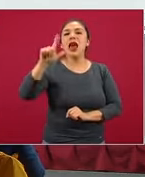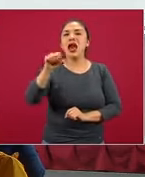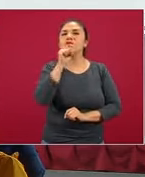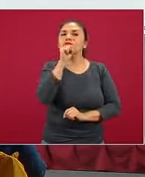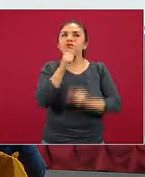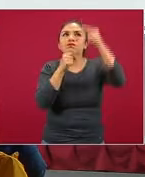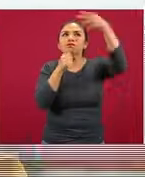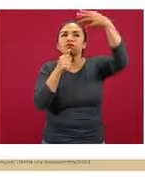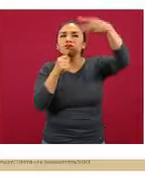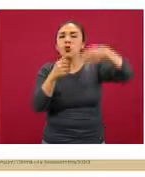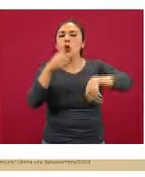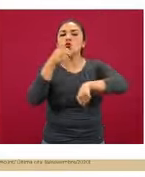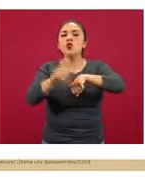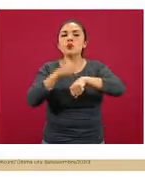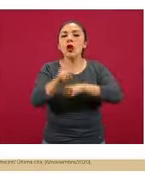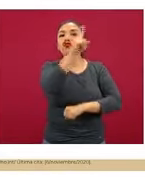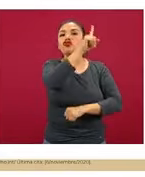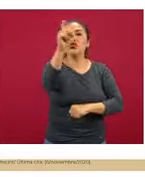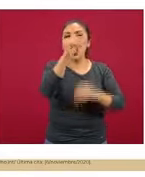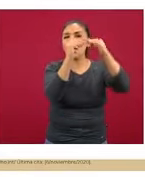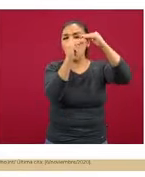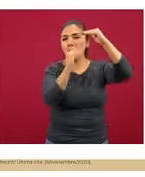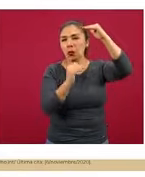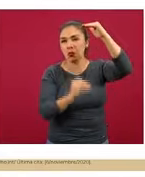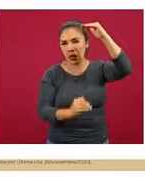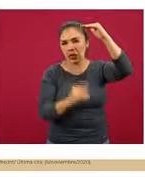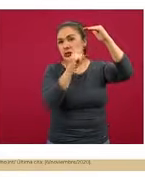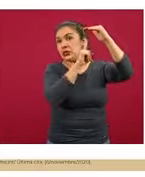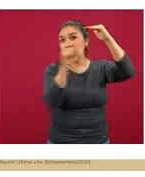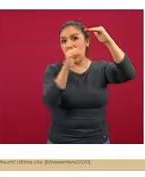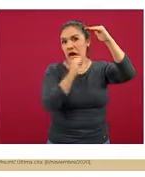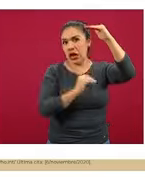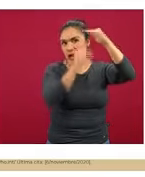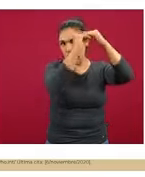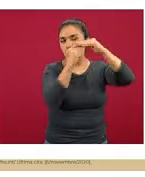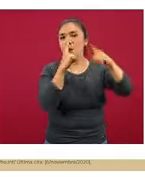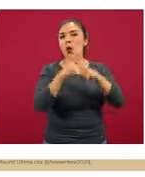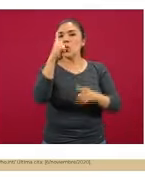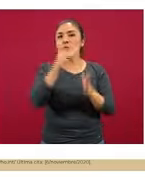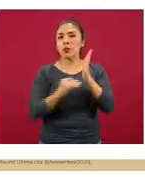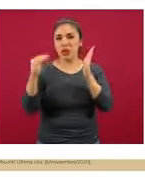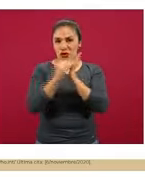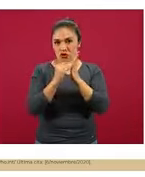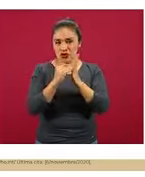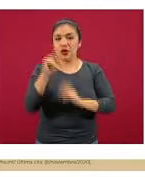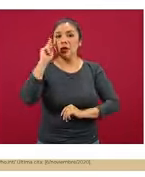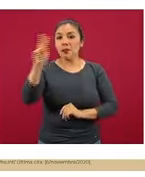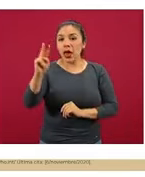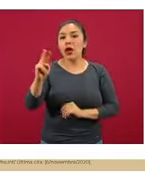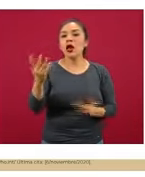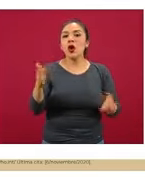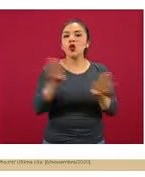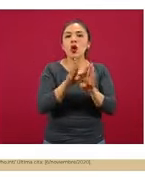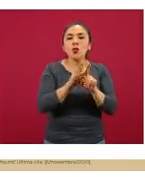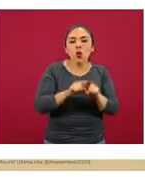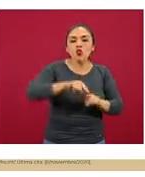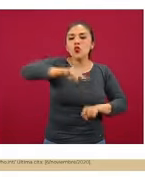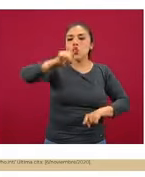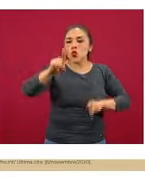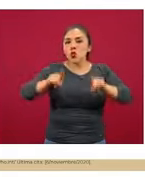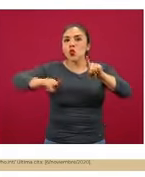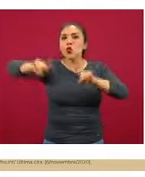escala de 100 casos diarios confirmados por millón. Vamos a ver la forma de las curvas,